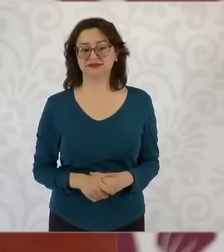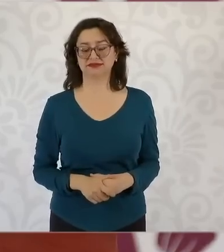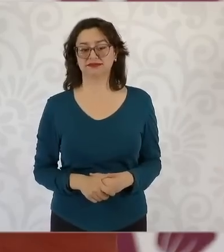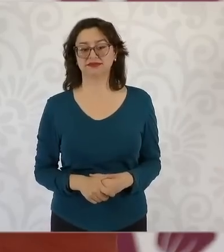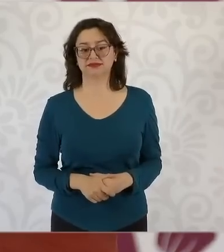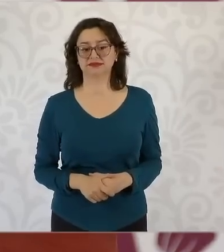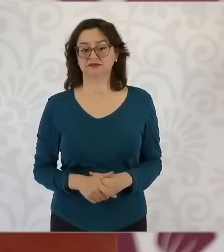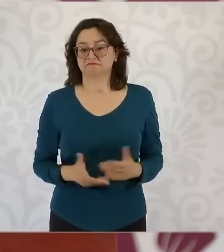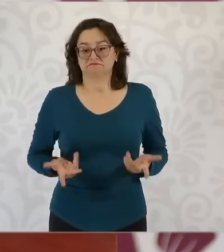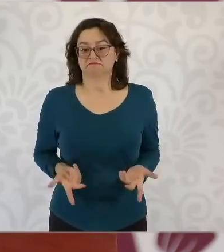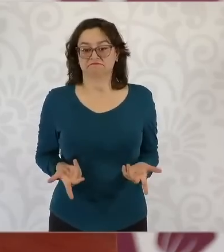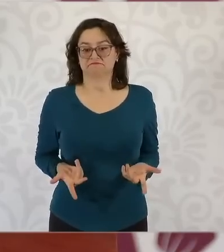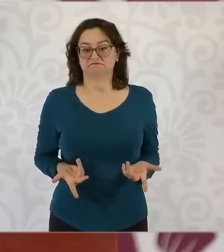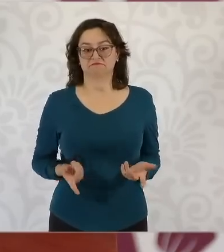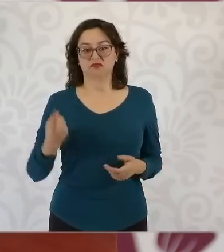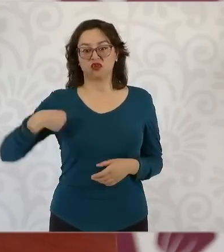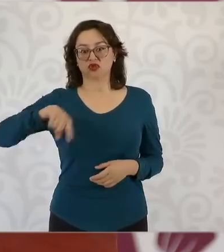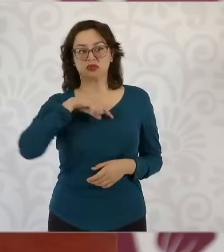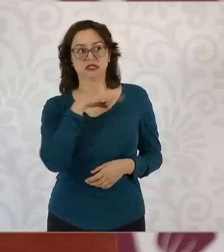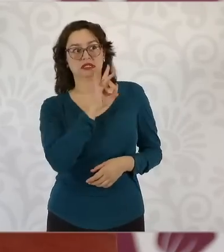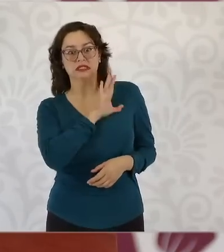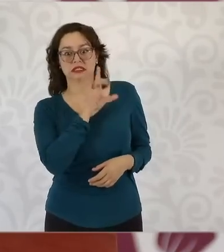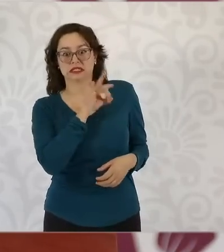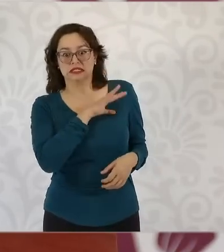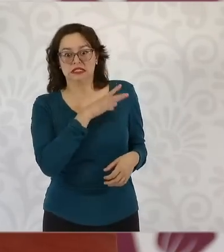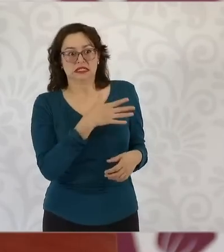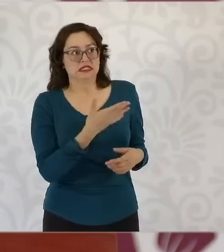no permitimos ninguna intimidación.